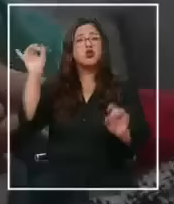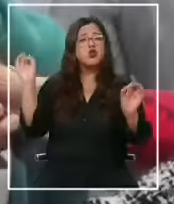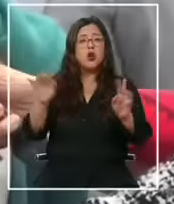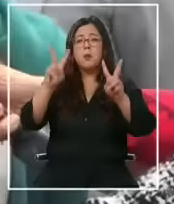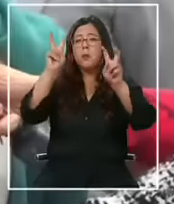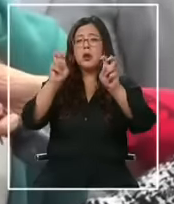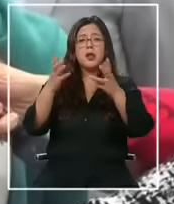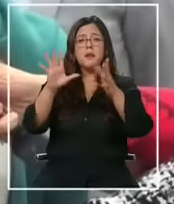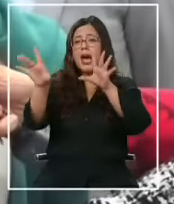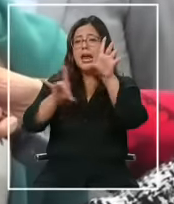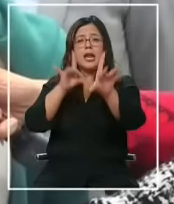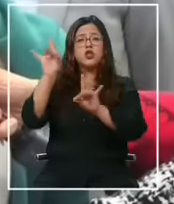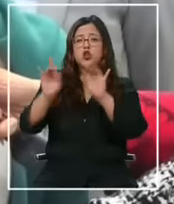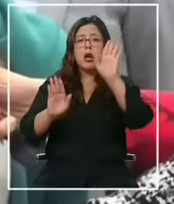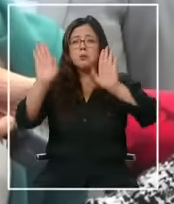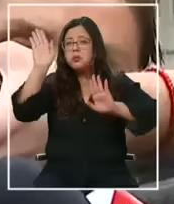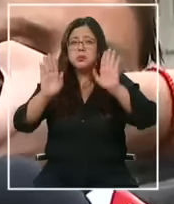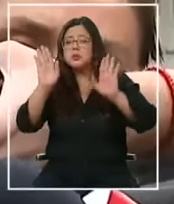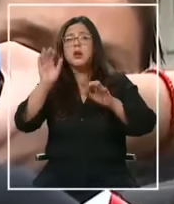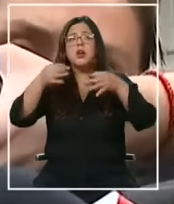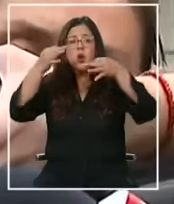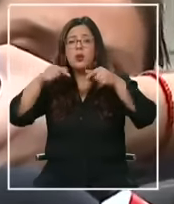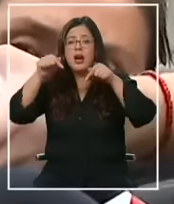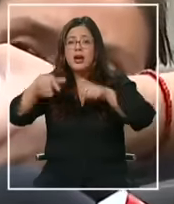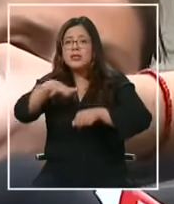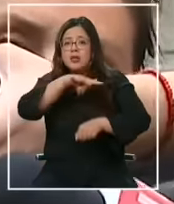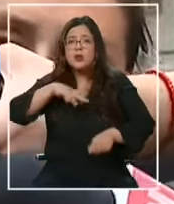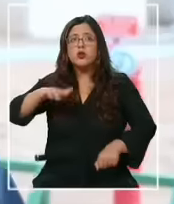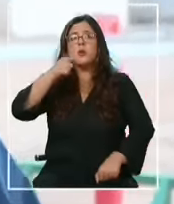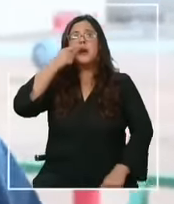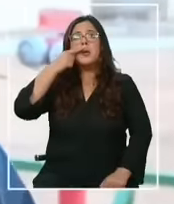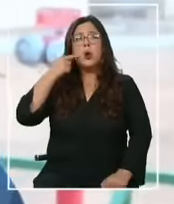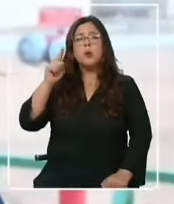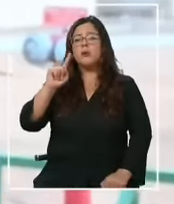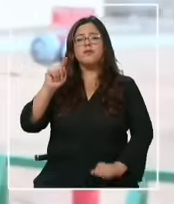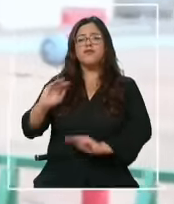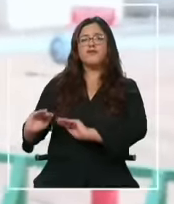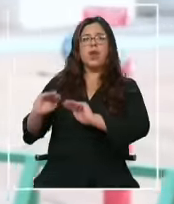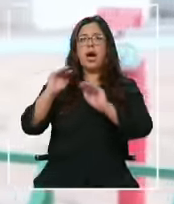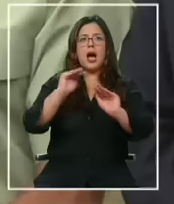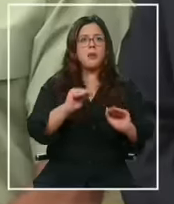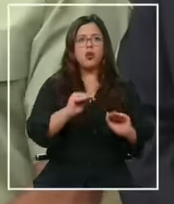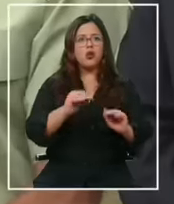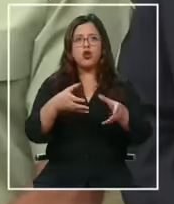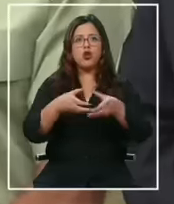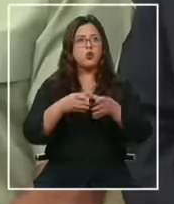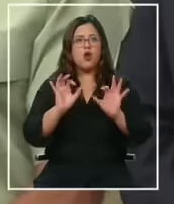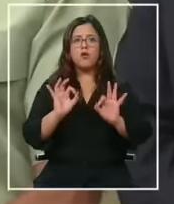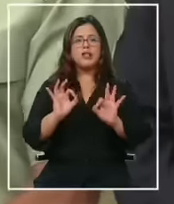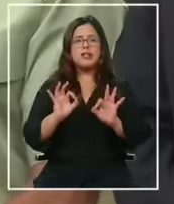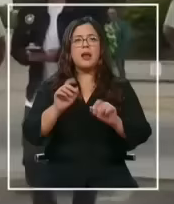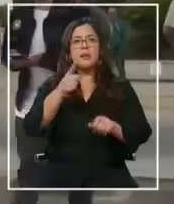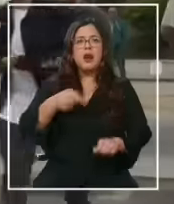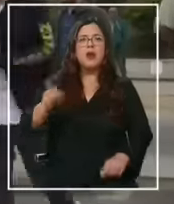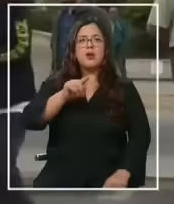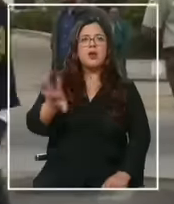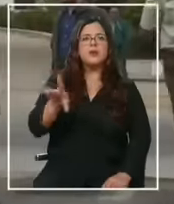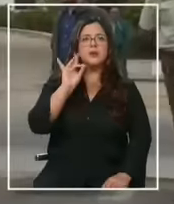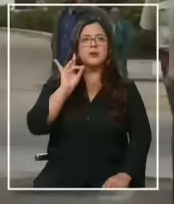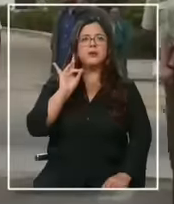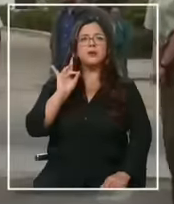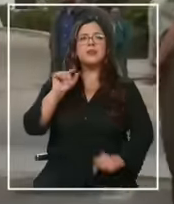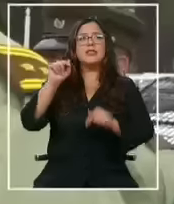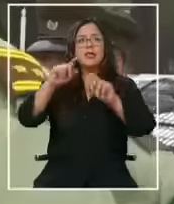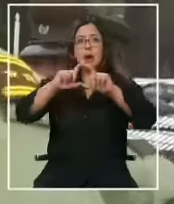electorales. Discurso populista acusan en momentos que Mundaca no recibiría el apoyo transversal del oficialismo para su reelección,